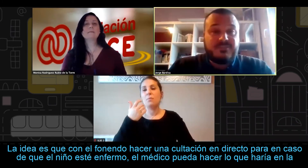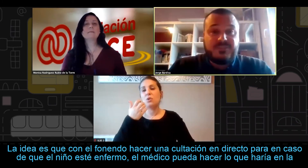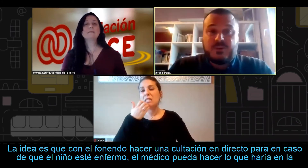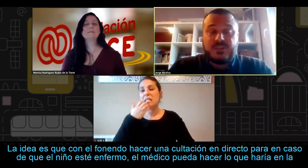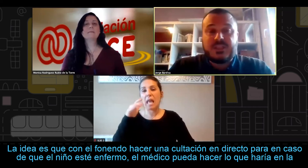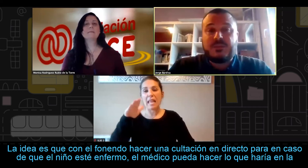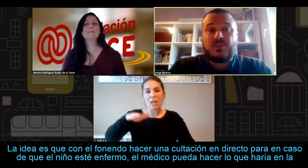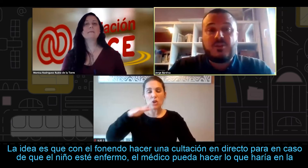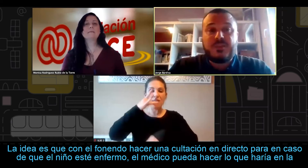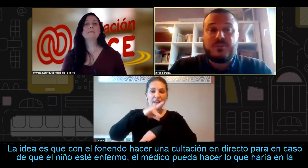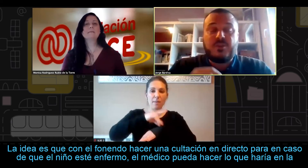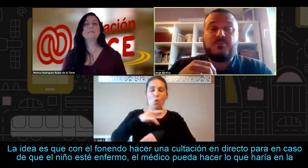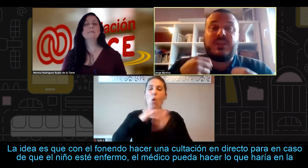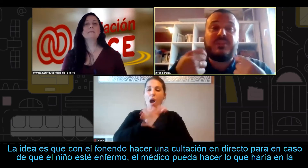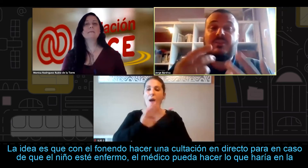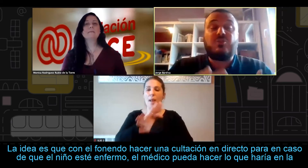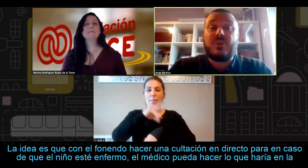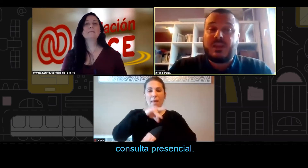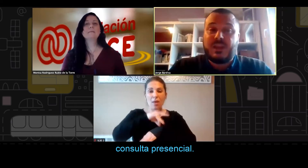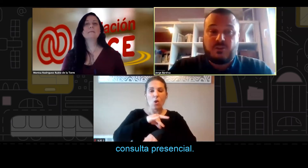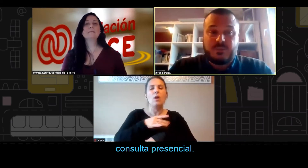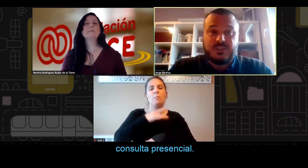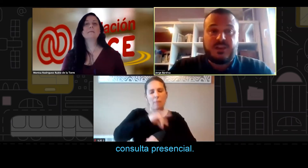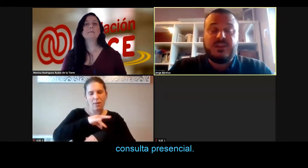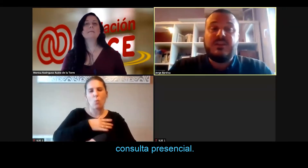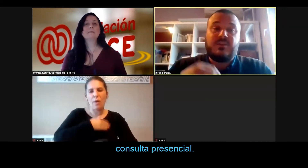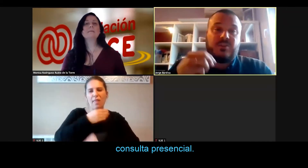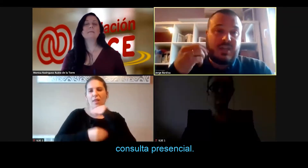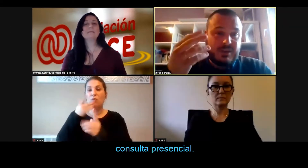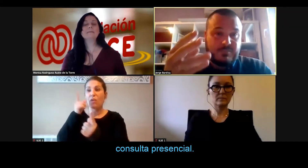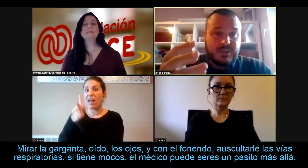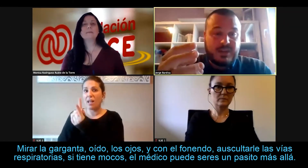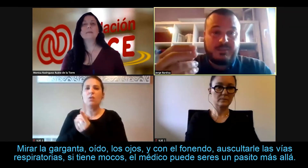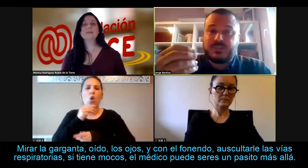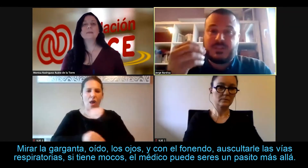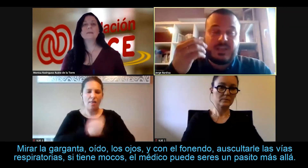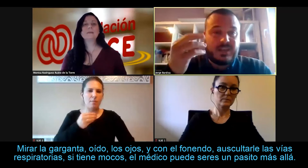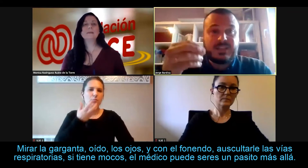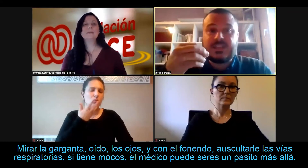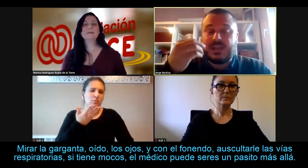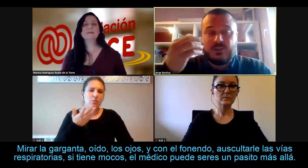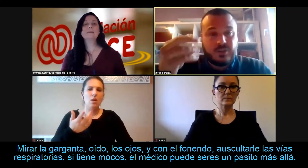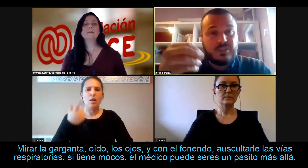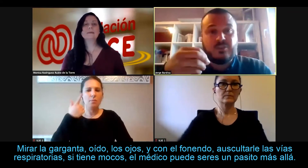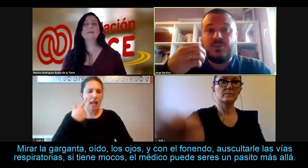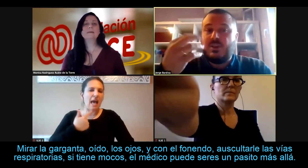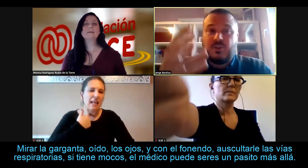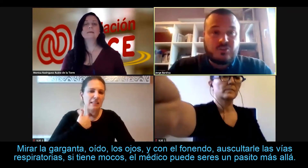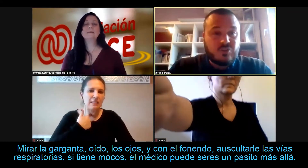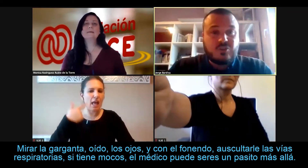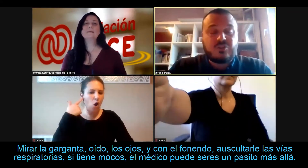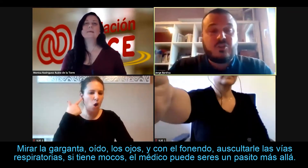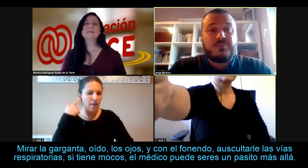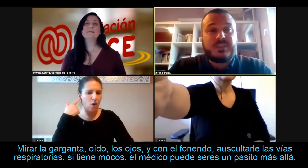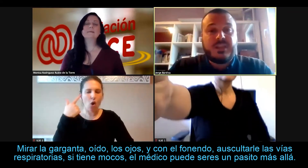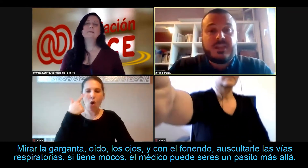esté enfermo, necesite hablar con el médico pueda hacer todo lo que haría en la consulta presencial. Con la cámara mirarle pues, la garganta, el oído, los